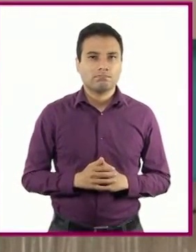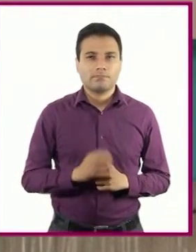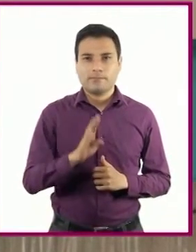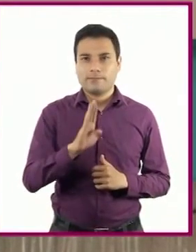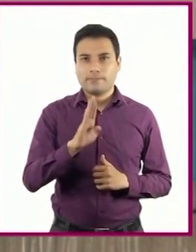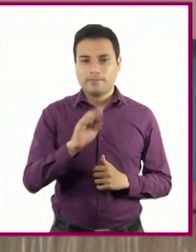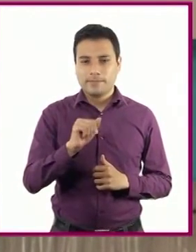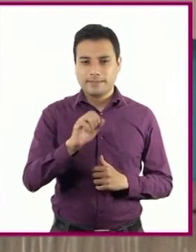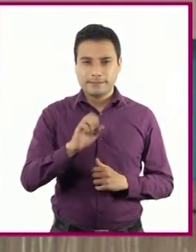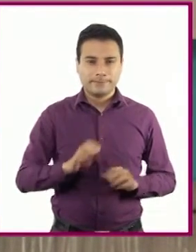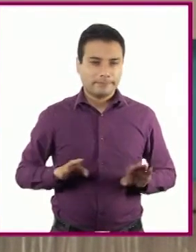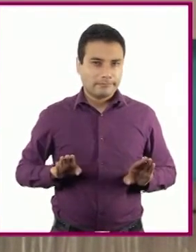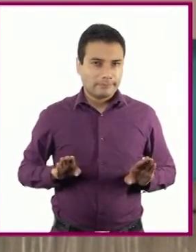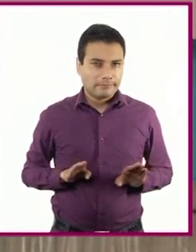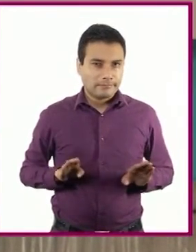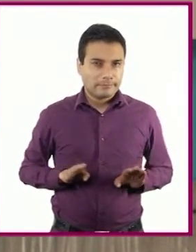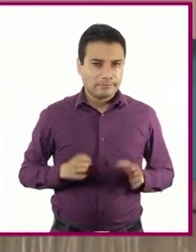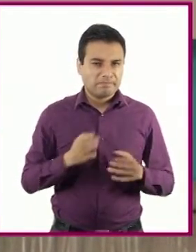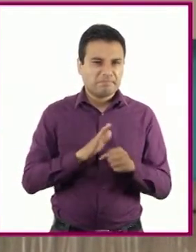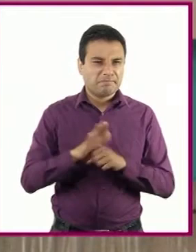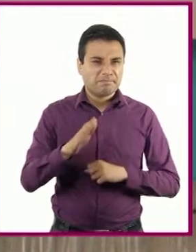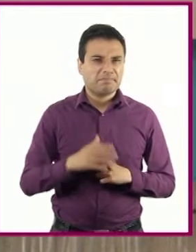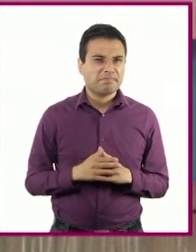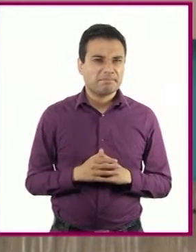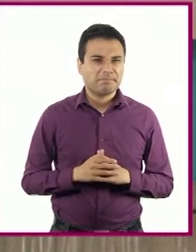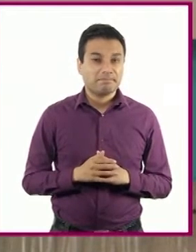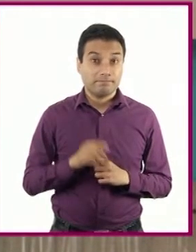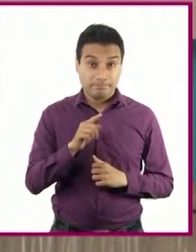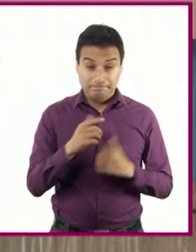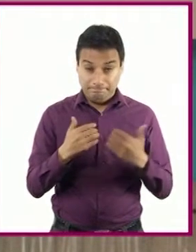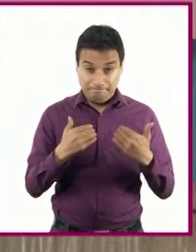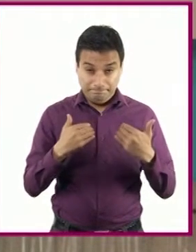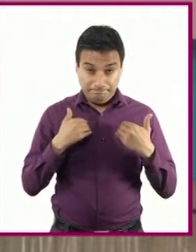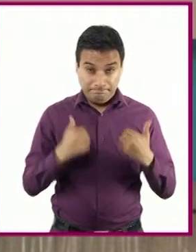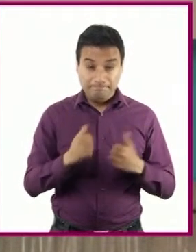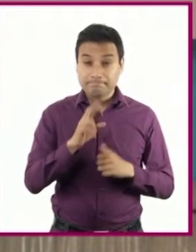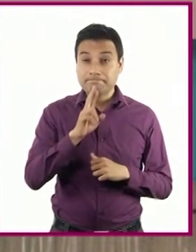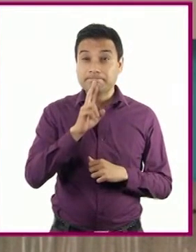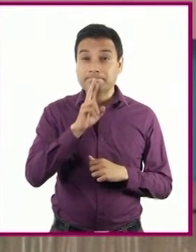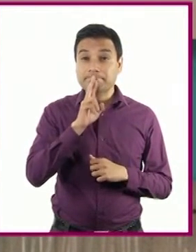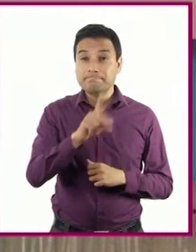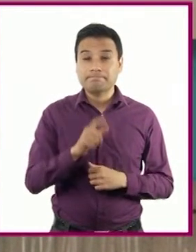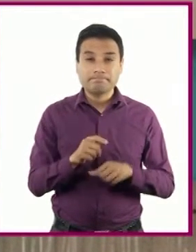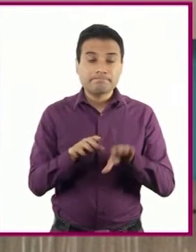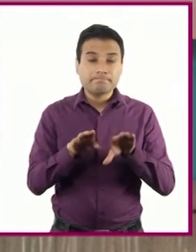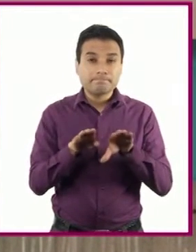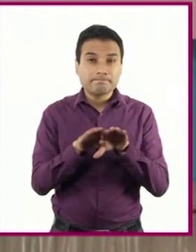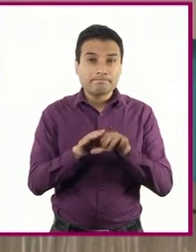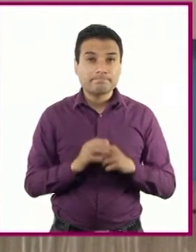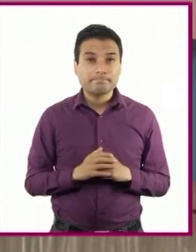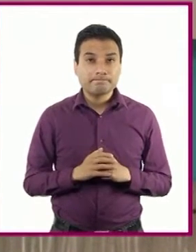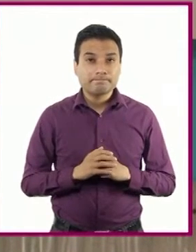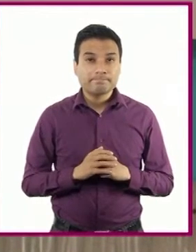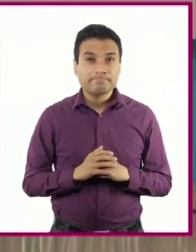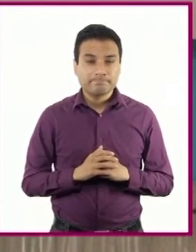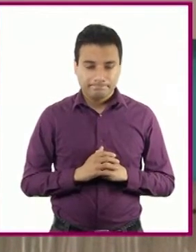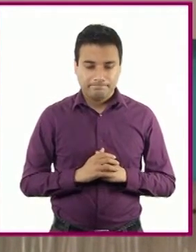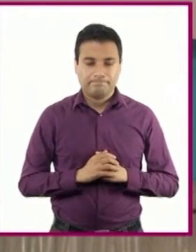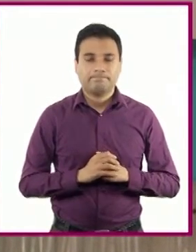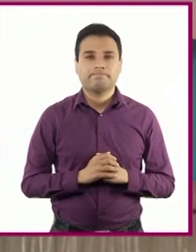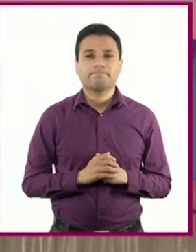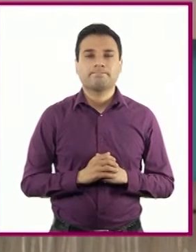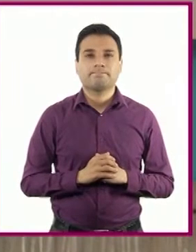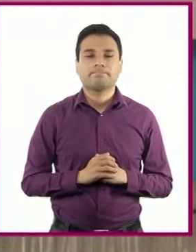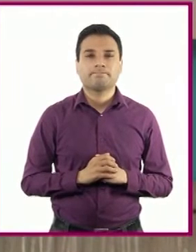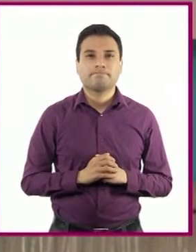que permiten reducir la acidez? Para que comprendan mejor de qué manera actúan los medicamentos antiácidos con el ácido clorhídrico